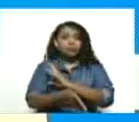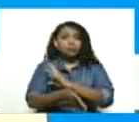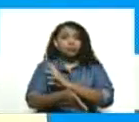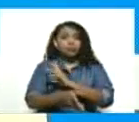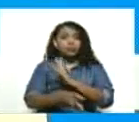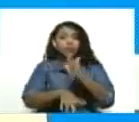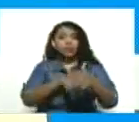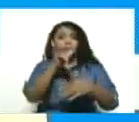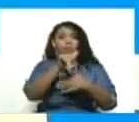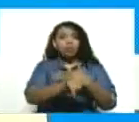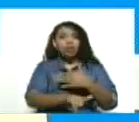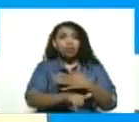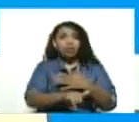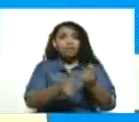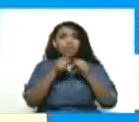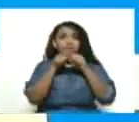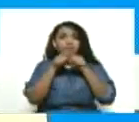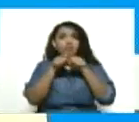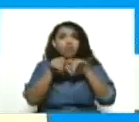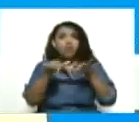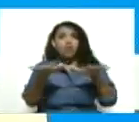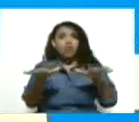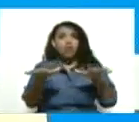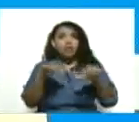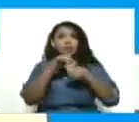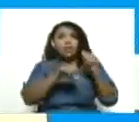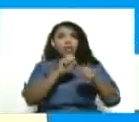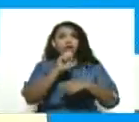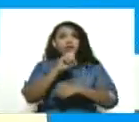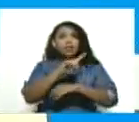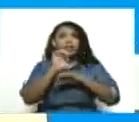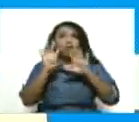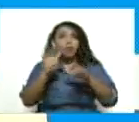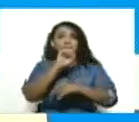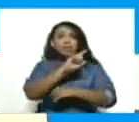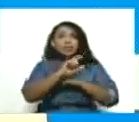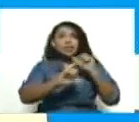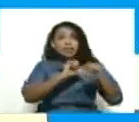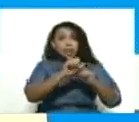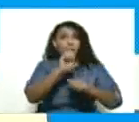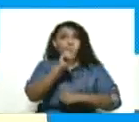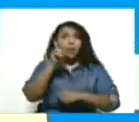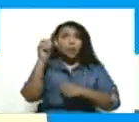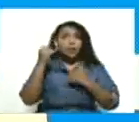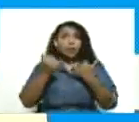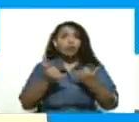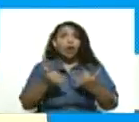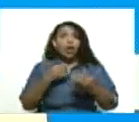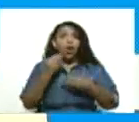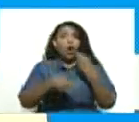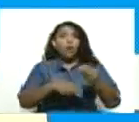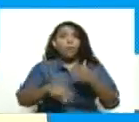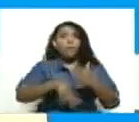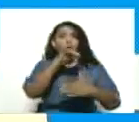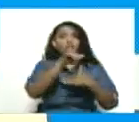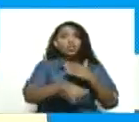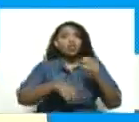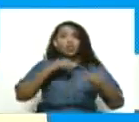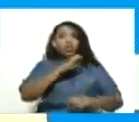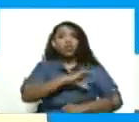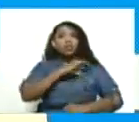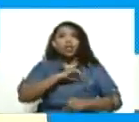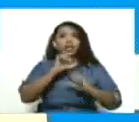proyecto emancipador del siglo 19 siglo 20 como también del proyecto del socialismo del